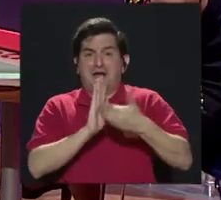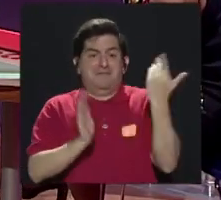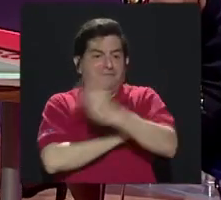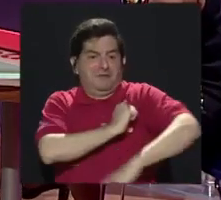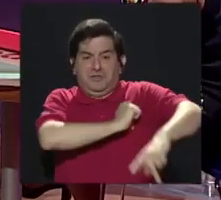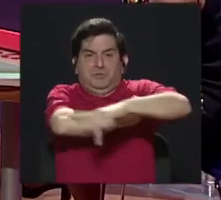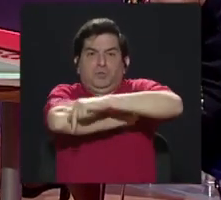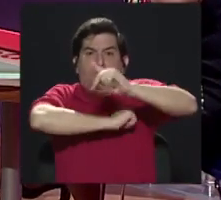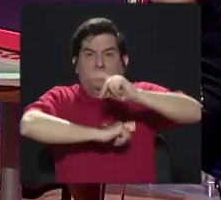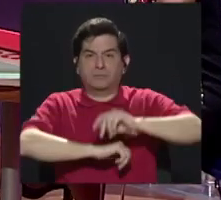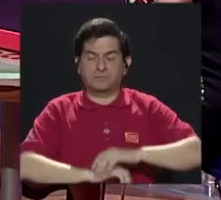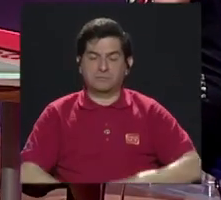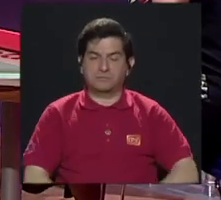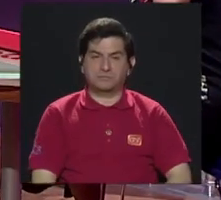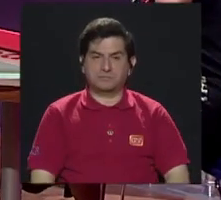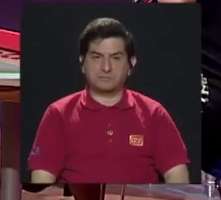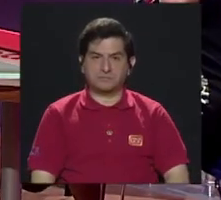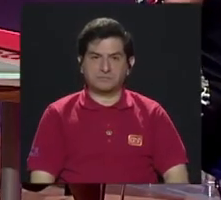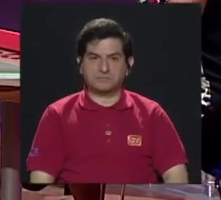país.